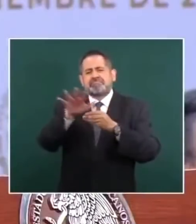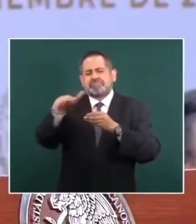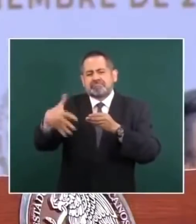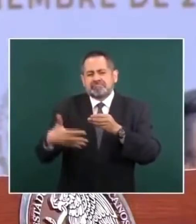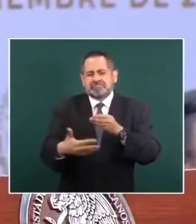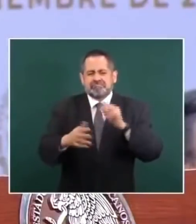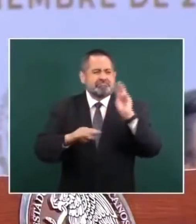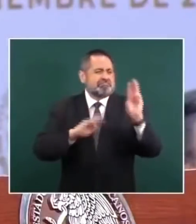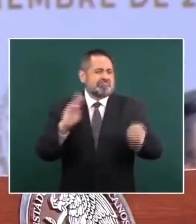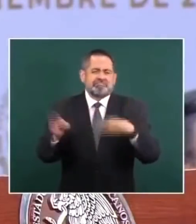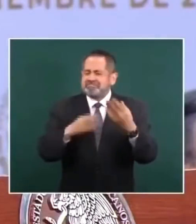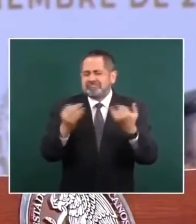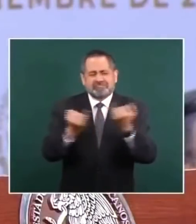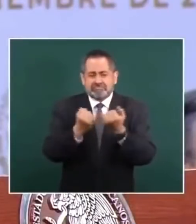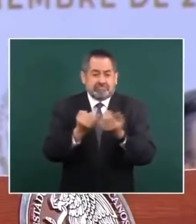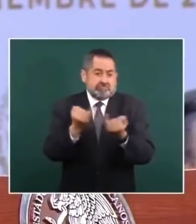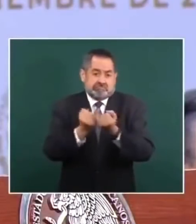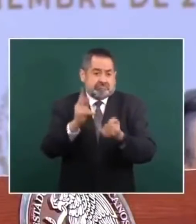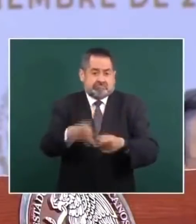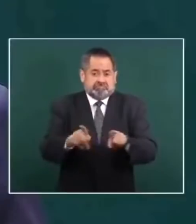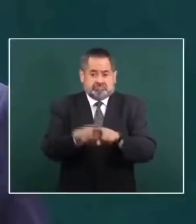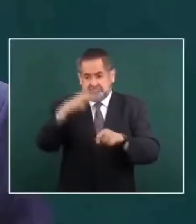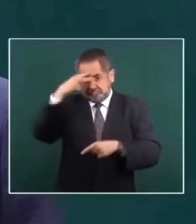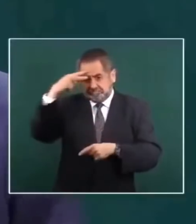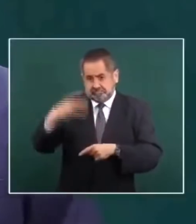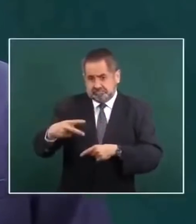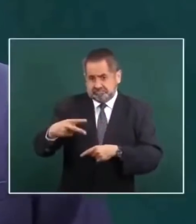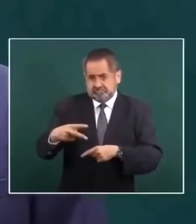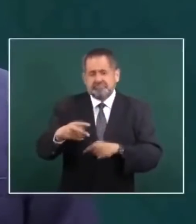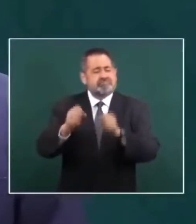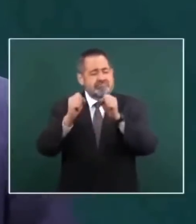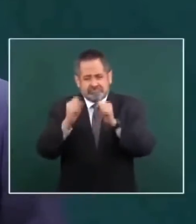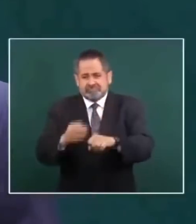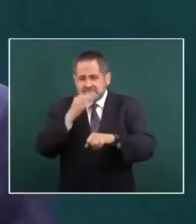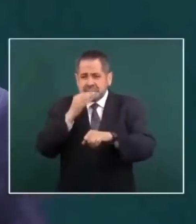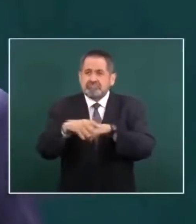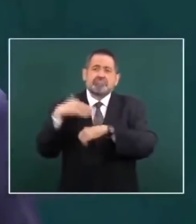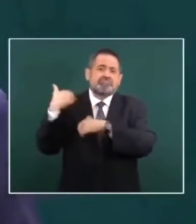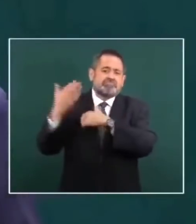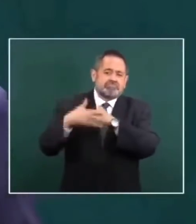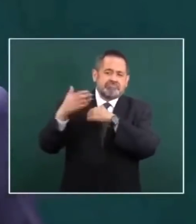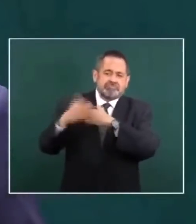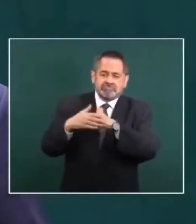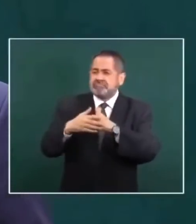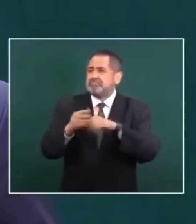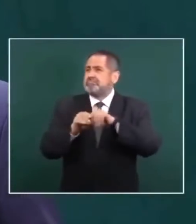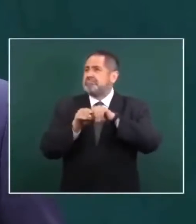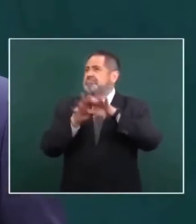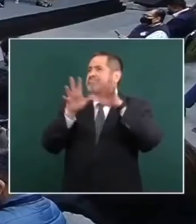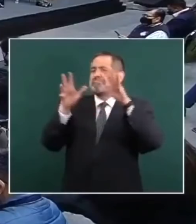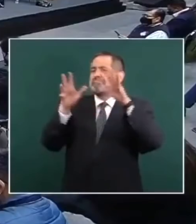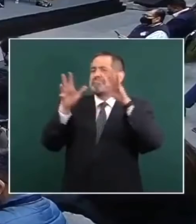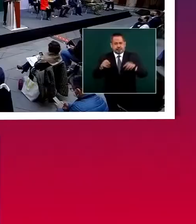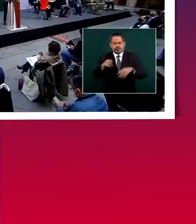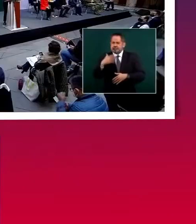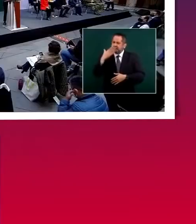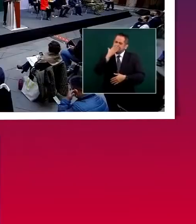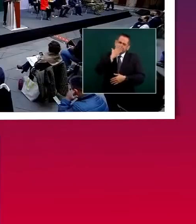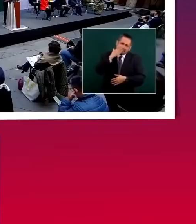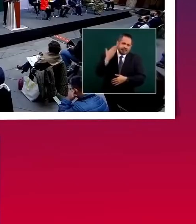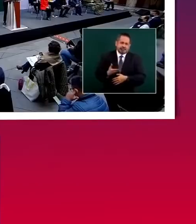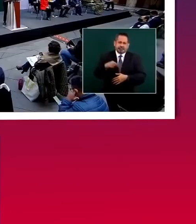luego puede incluir a méxico vemos lo por hecho igual que llegará a los demás países del orbe